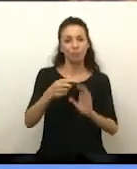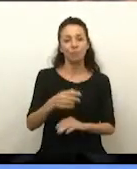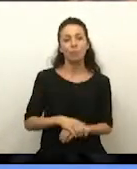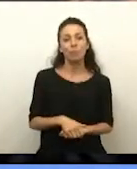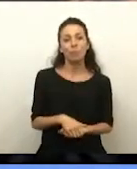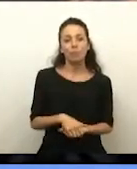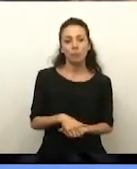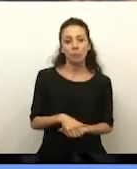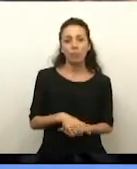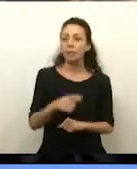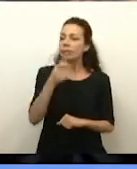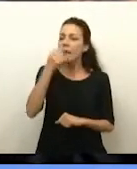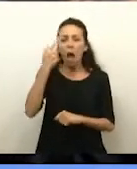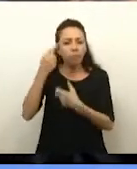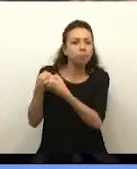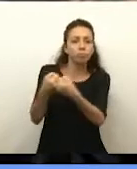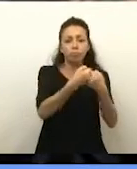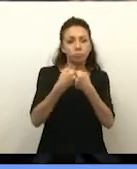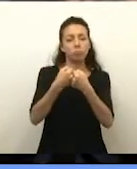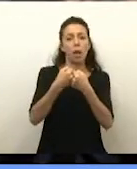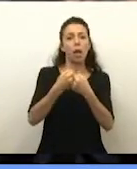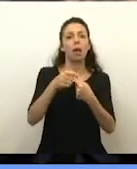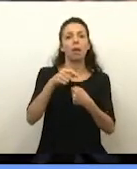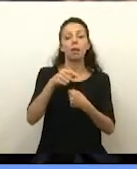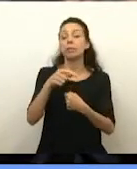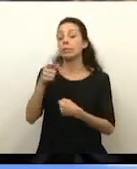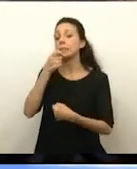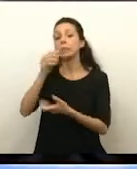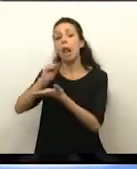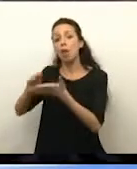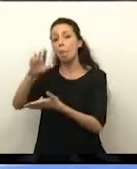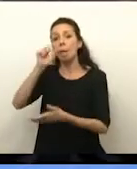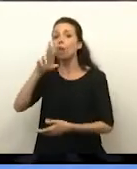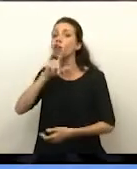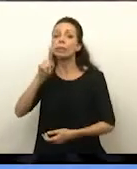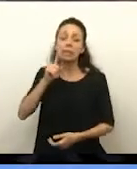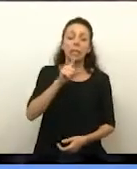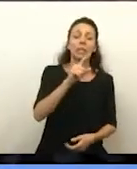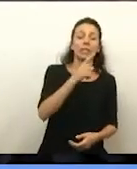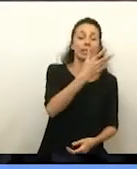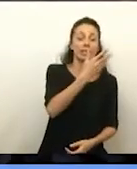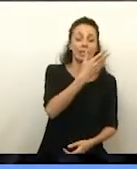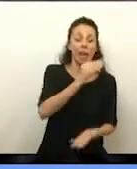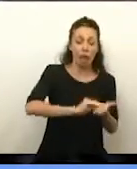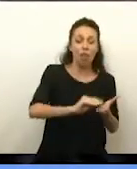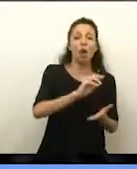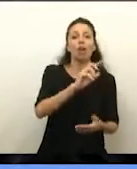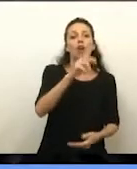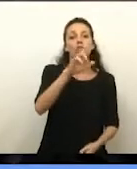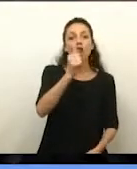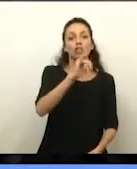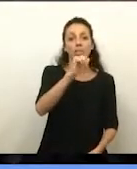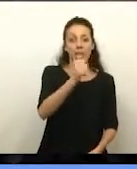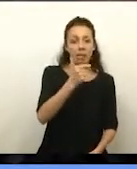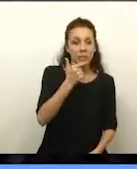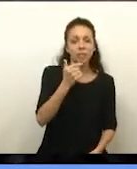existe un consenso y después seguramente el senador perotti y el senador rosas ya lo ha explicado vamos a acompañar esta